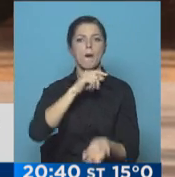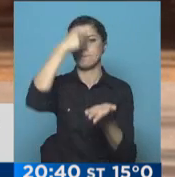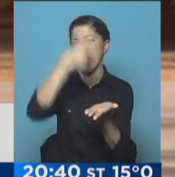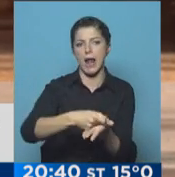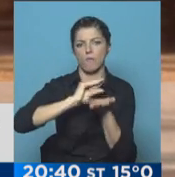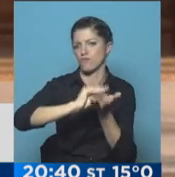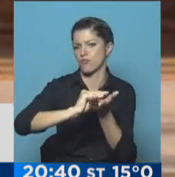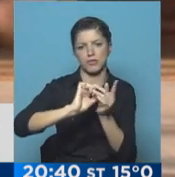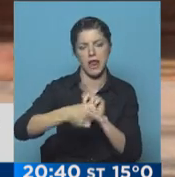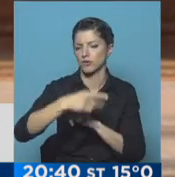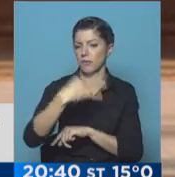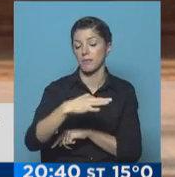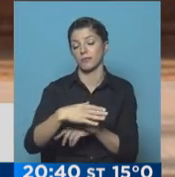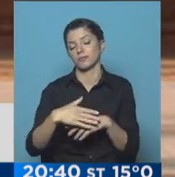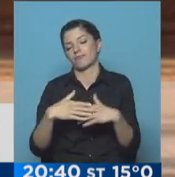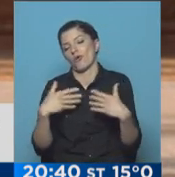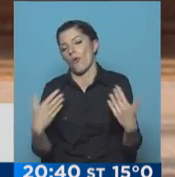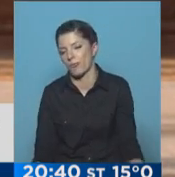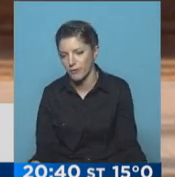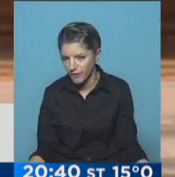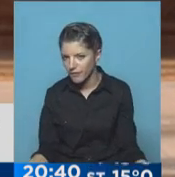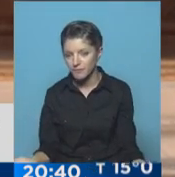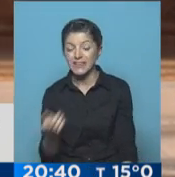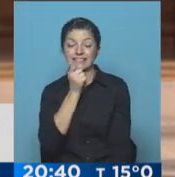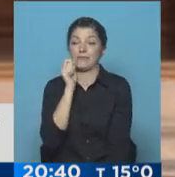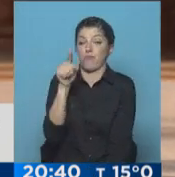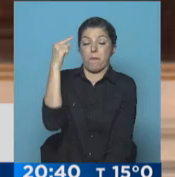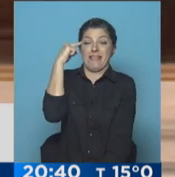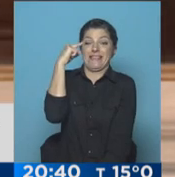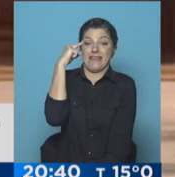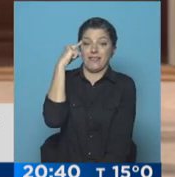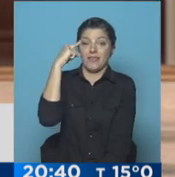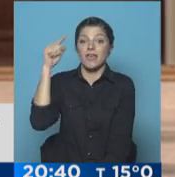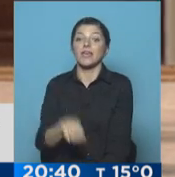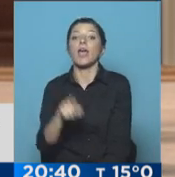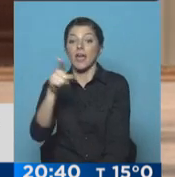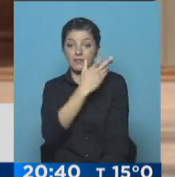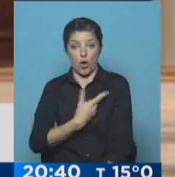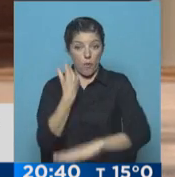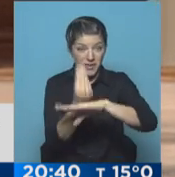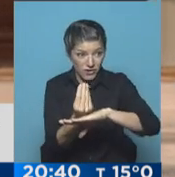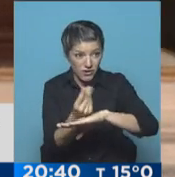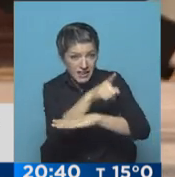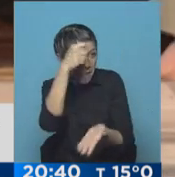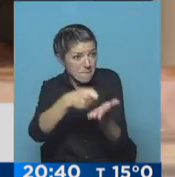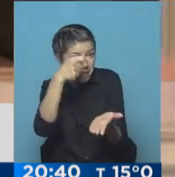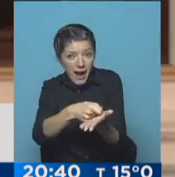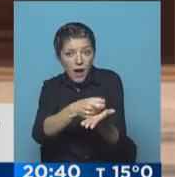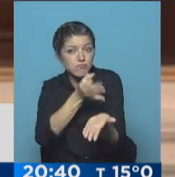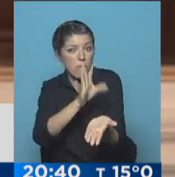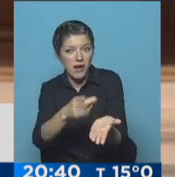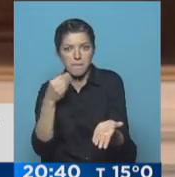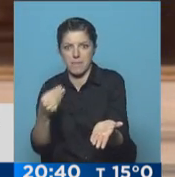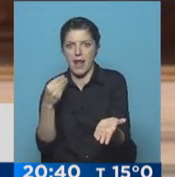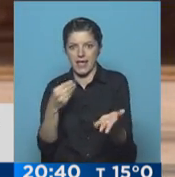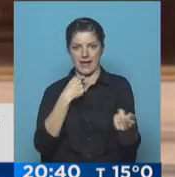pagar todo. Entonces, obviamente, si vos pensás que alguien puede ser gobierno y que te va a pagar lo que vos querés, ¿para qué